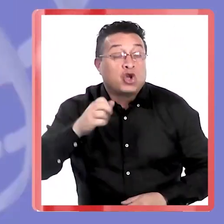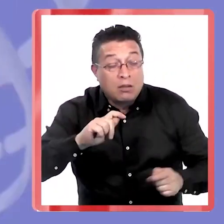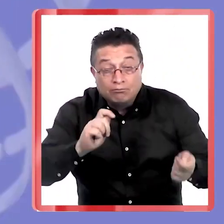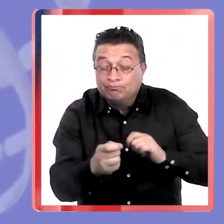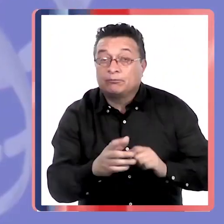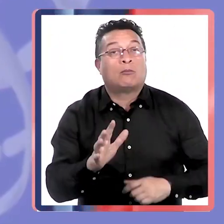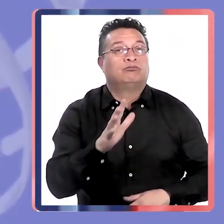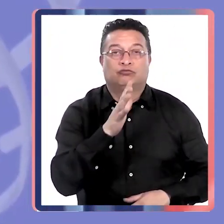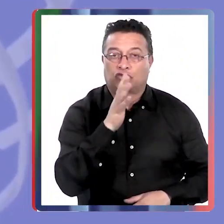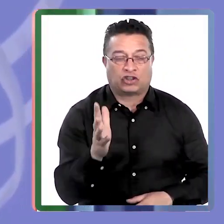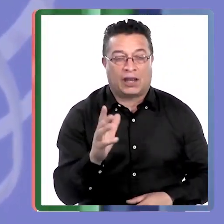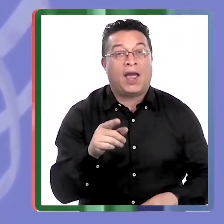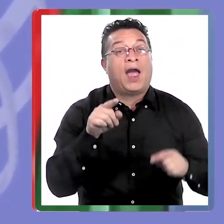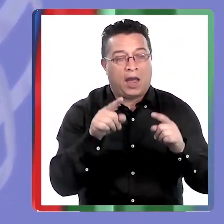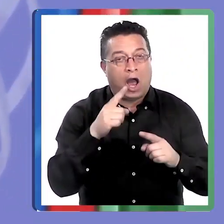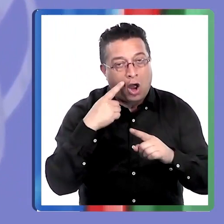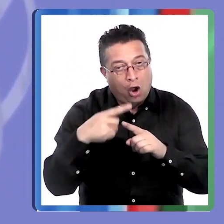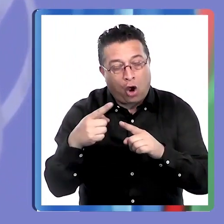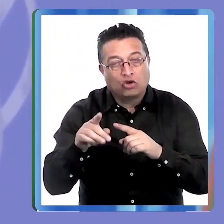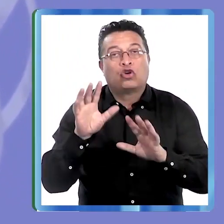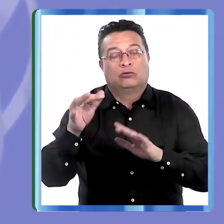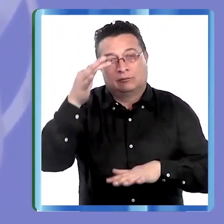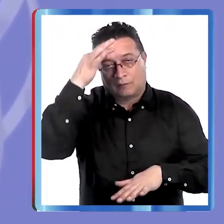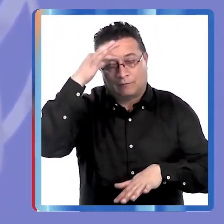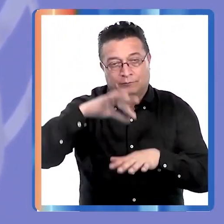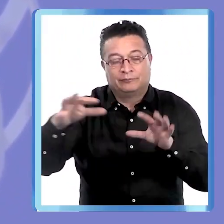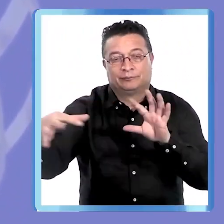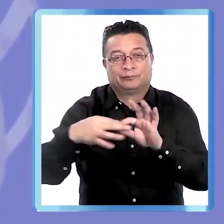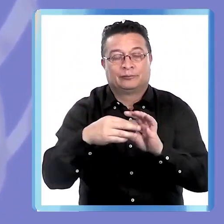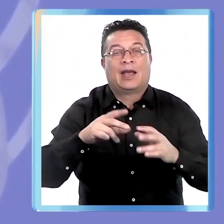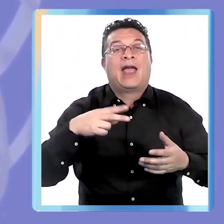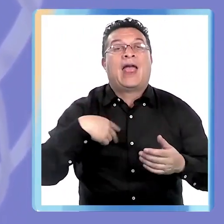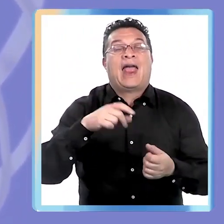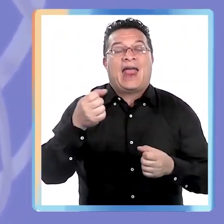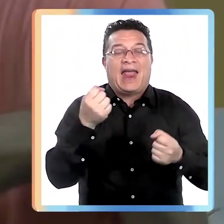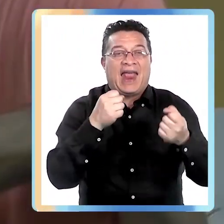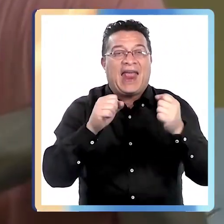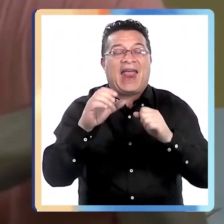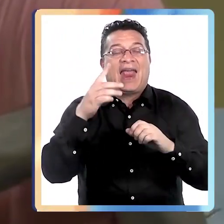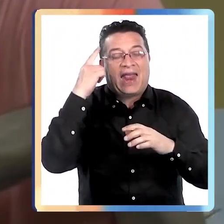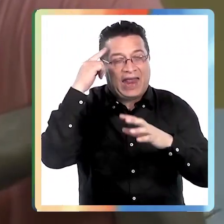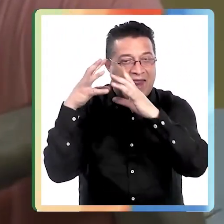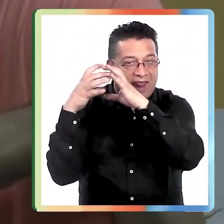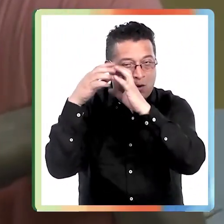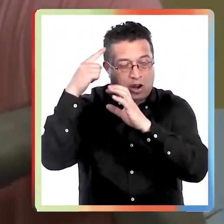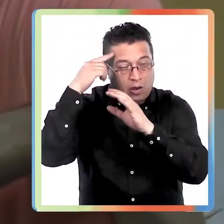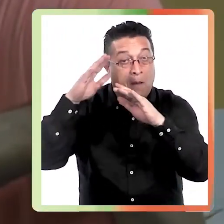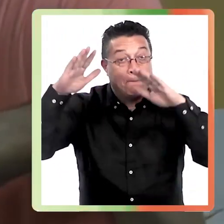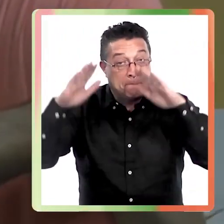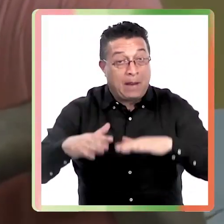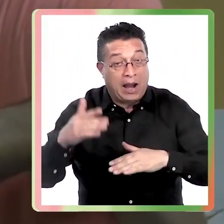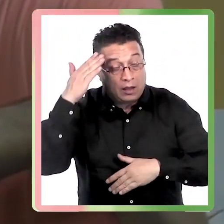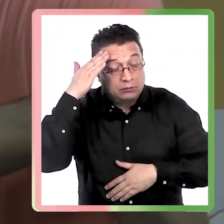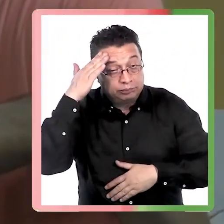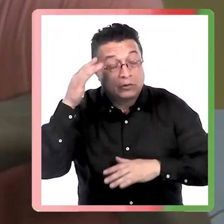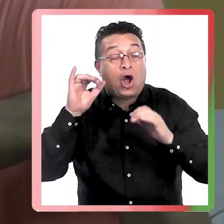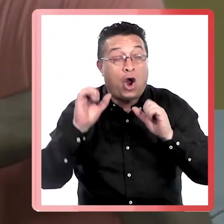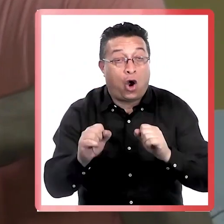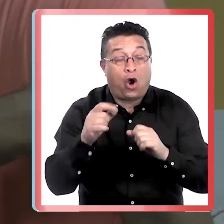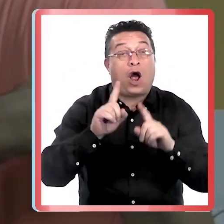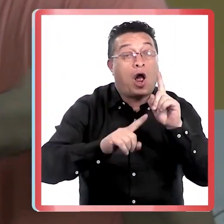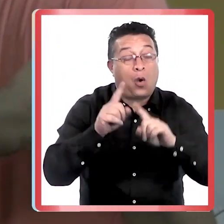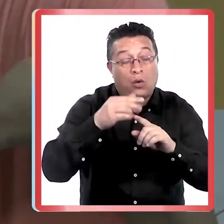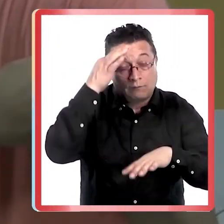sabemos realmente por qué se produce. Hay otras escoliosis que están asociadas a patología neurológica, por ejemplo, un niño con parálisis